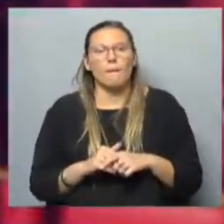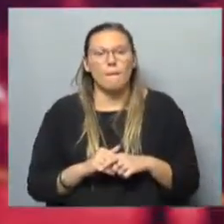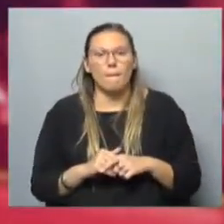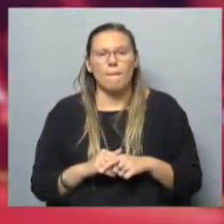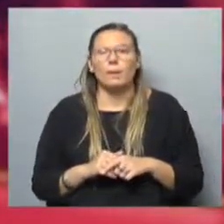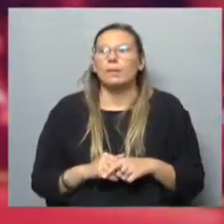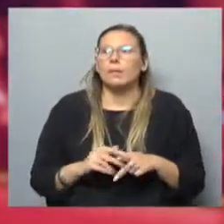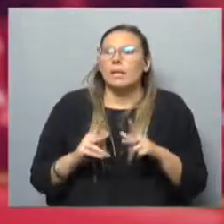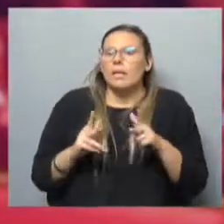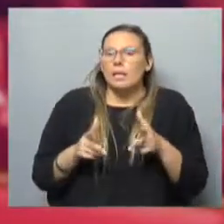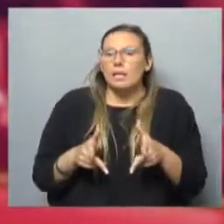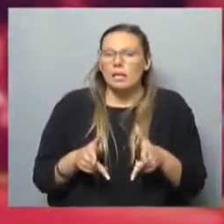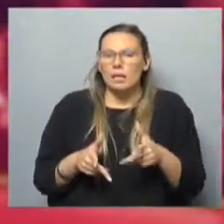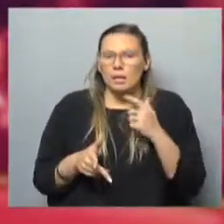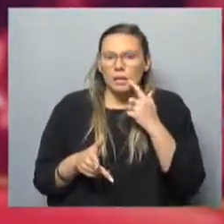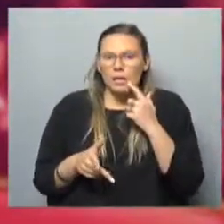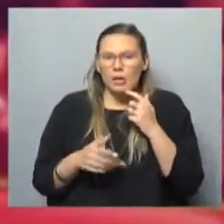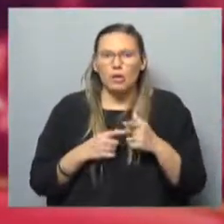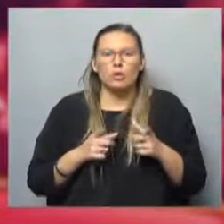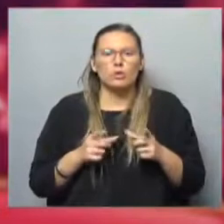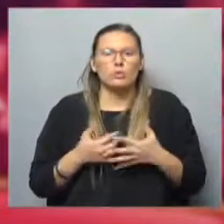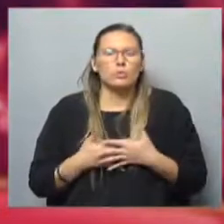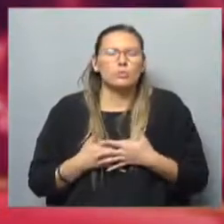que te dicen con dolor